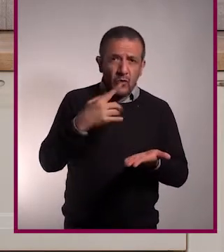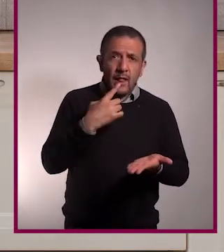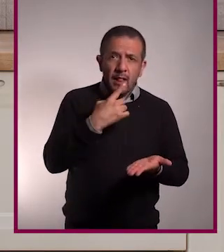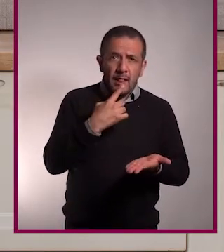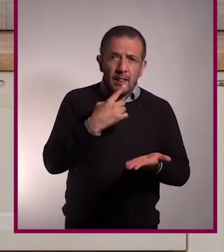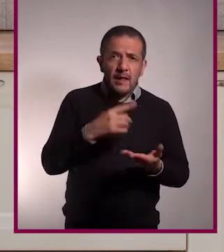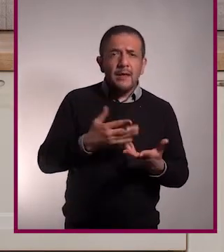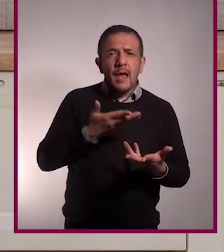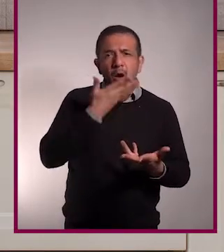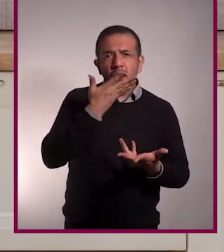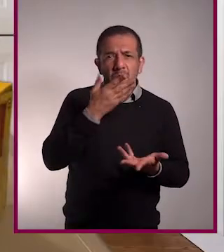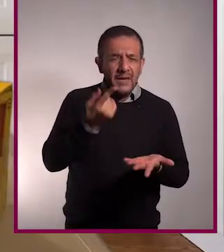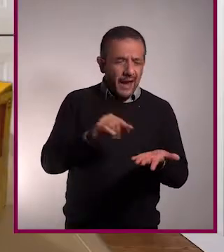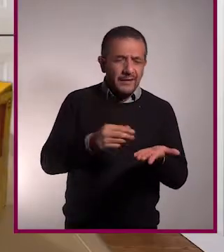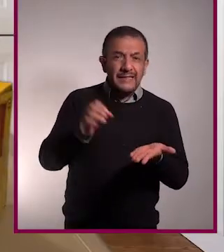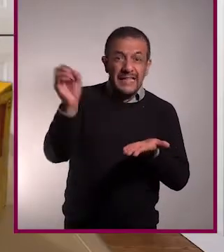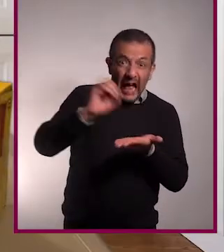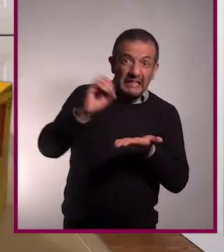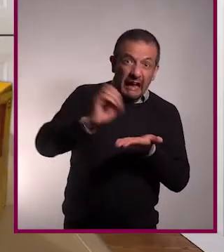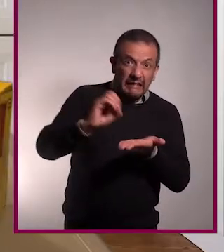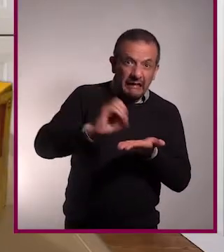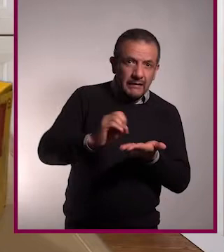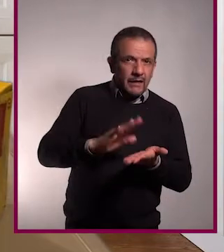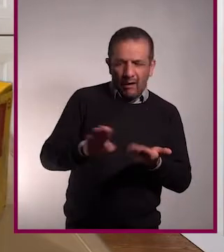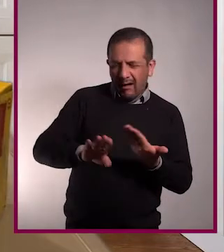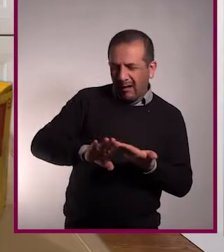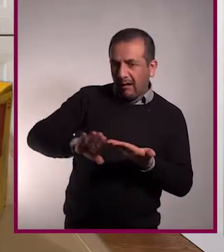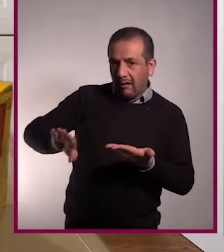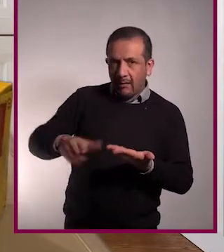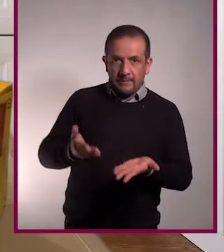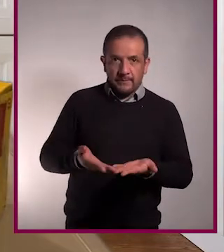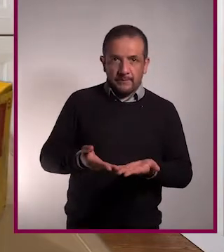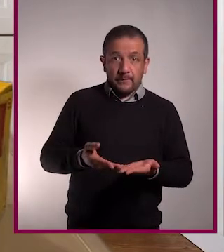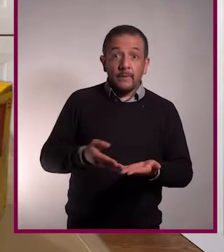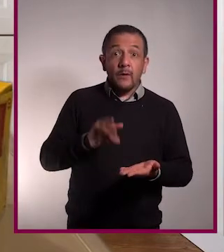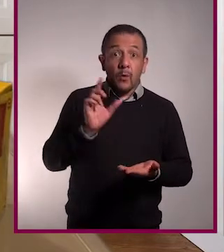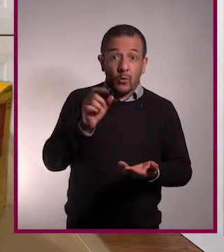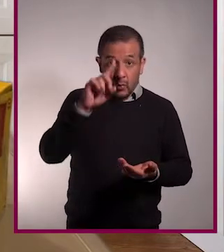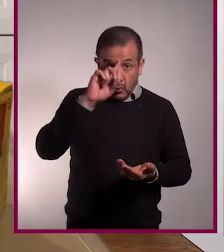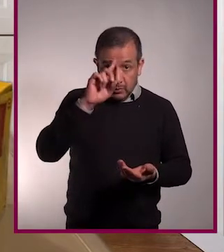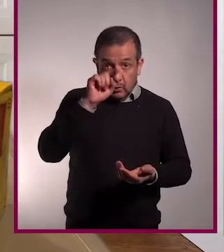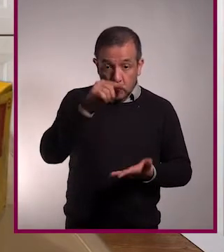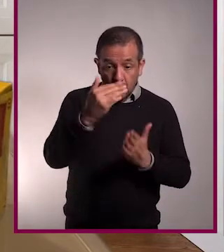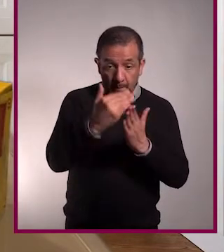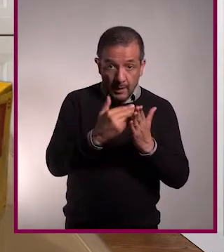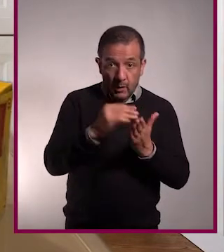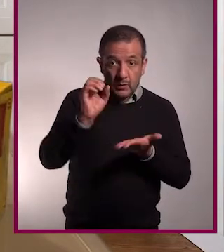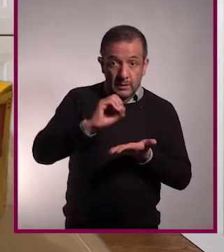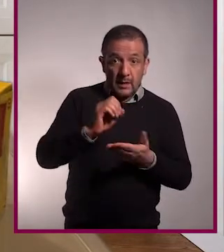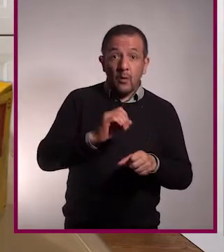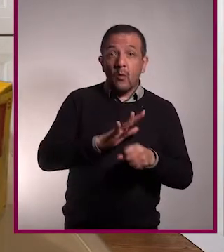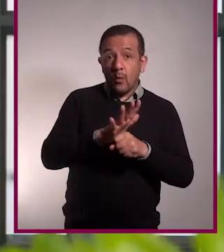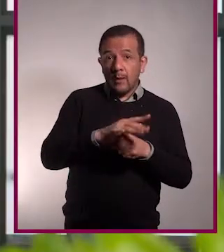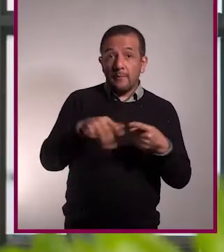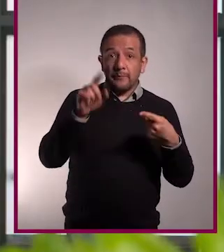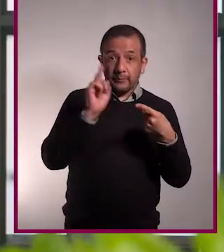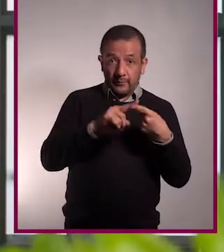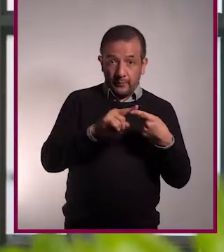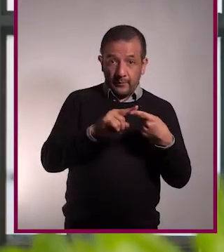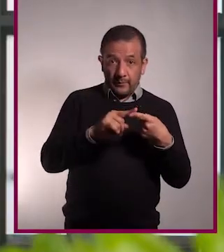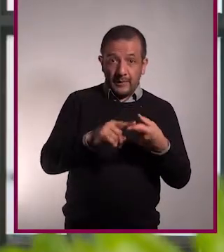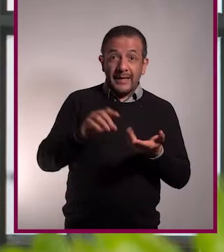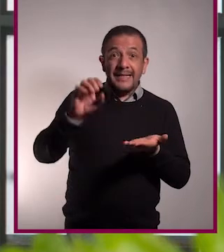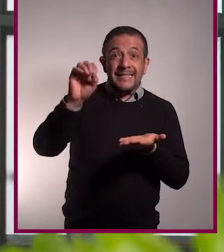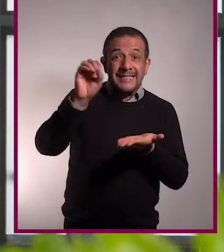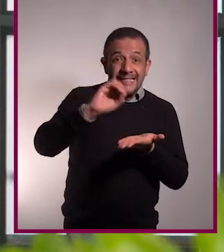sal para sazonar tu comida, vas a ver que en poco tiempo tu gusto se acostumbra y ya no necesitas estar pegado al salero. Otros